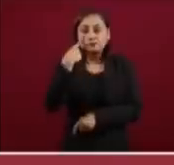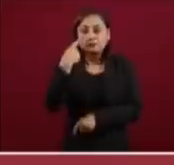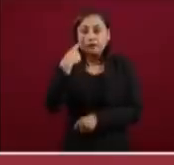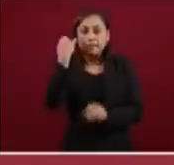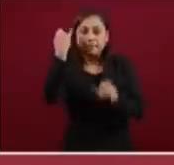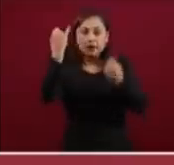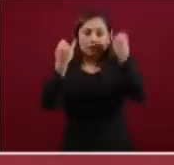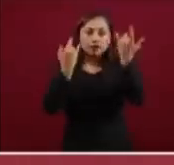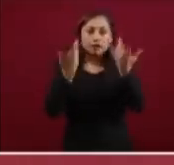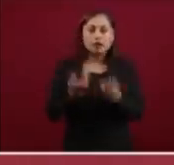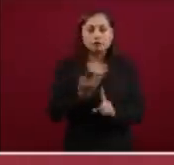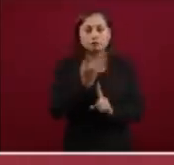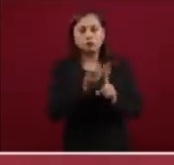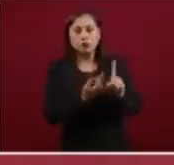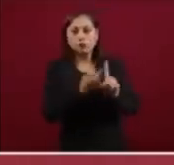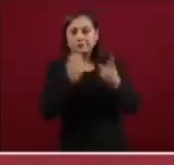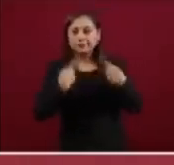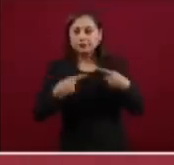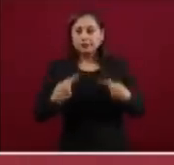ambicioso